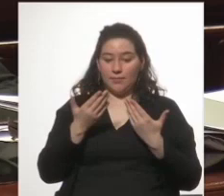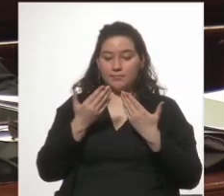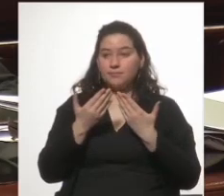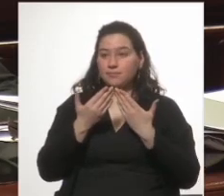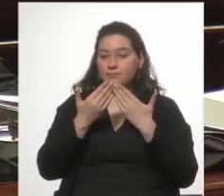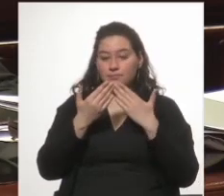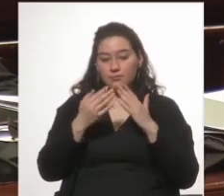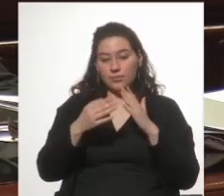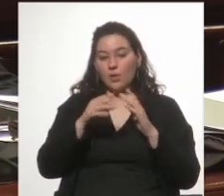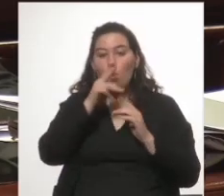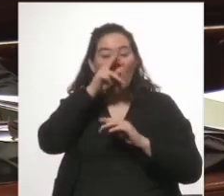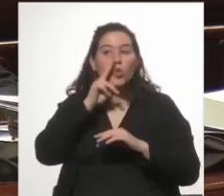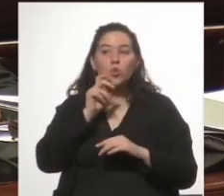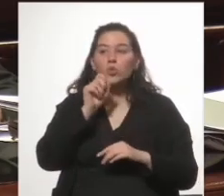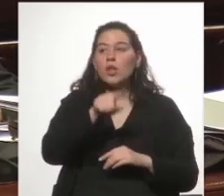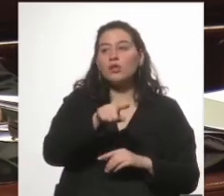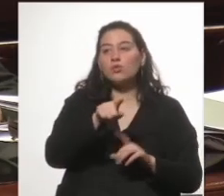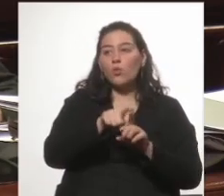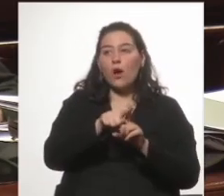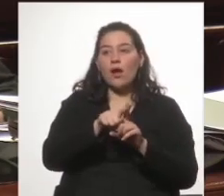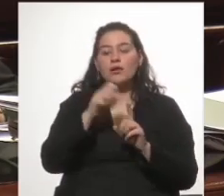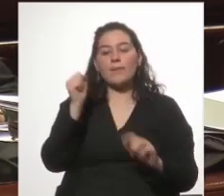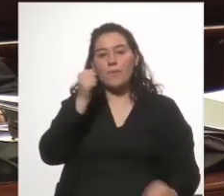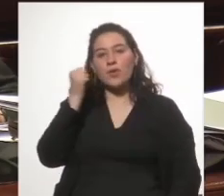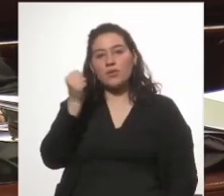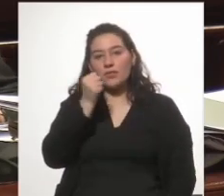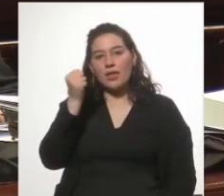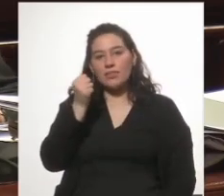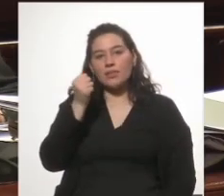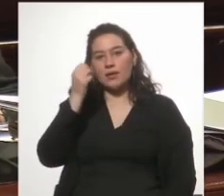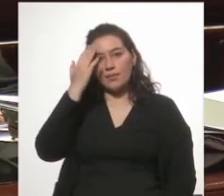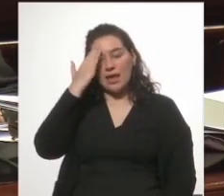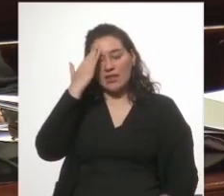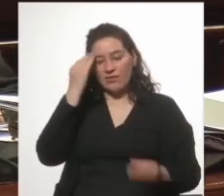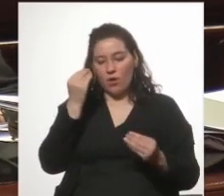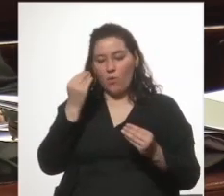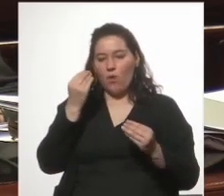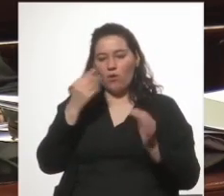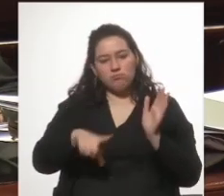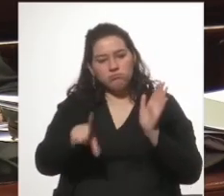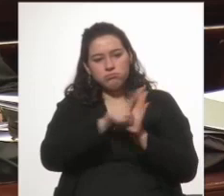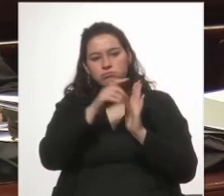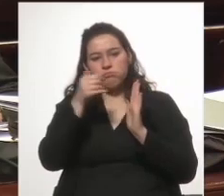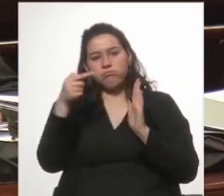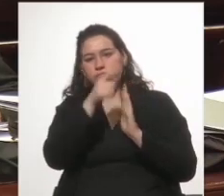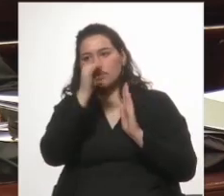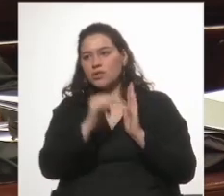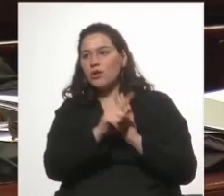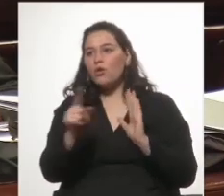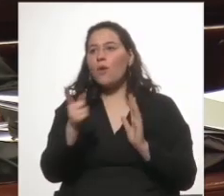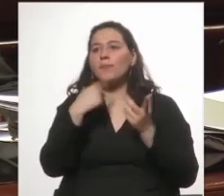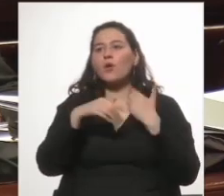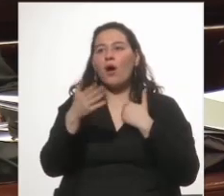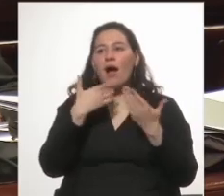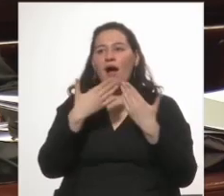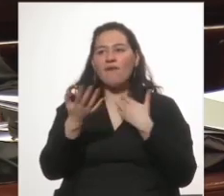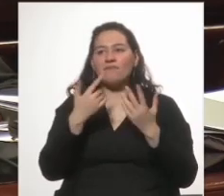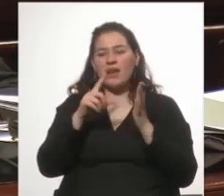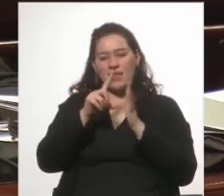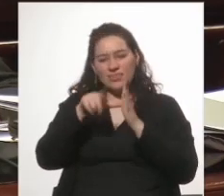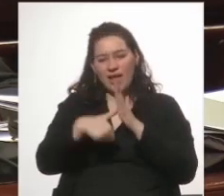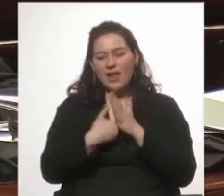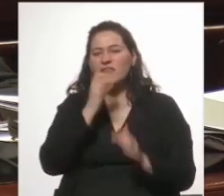de la conducta opera como elemento indispensable para configurar el ilícito. Ahora bien, cuando se habla de retardo en formular